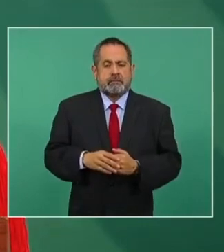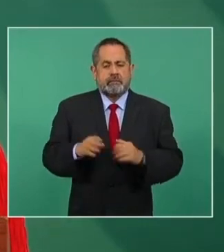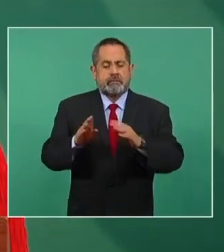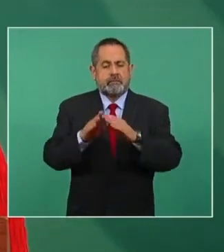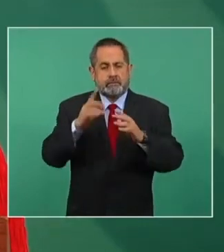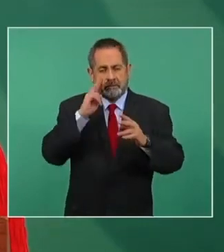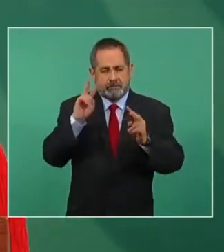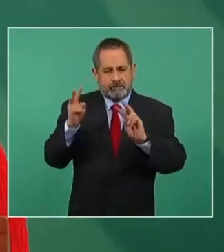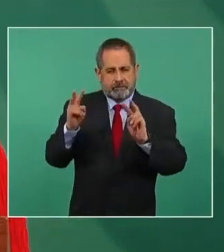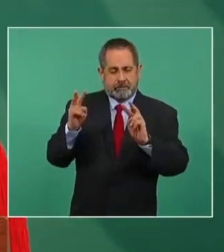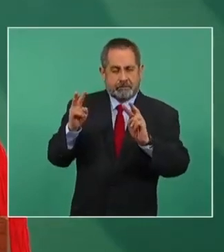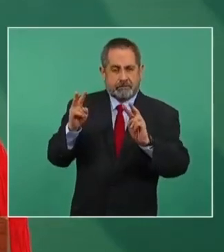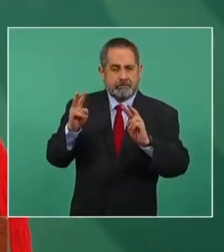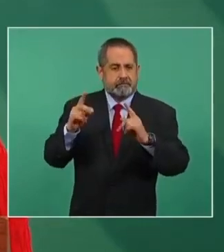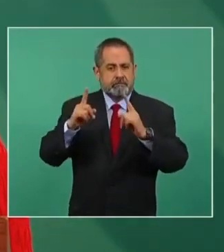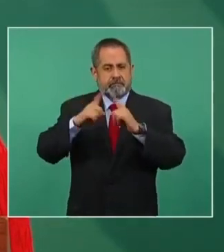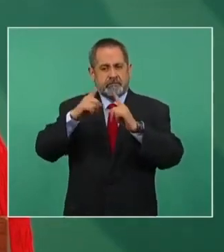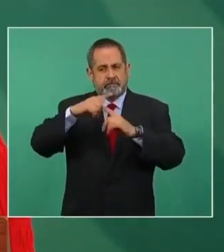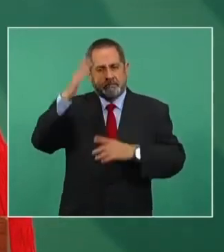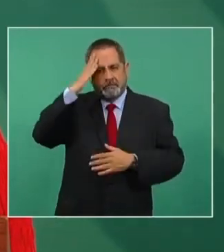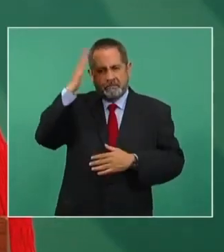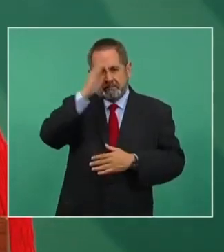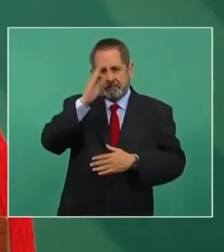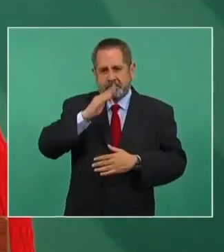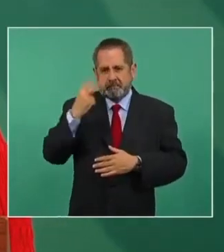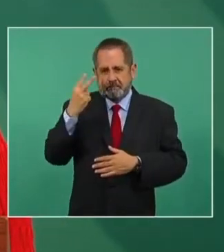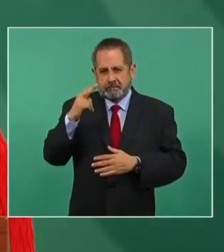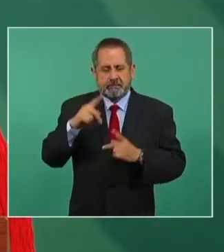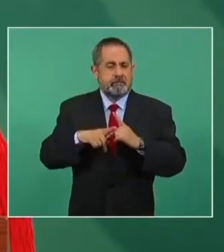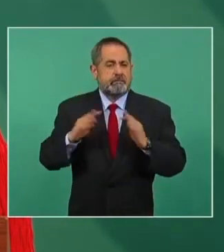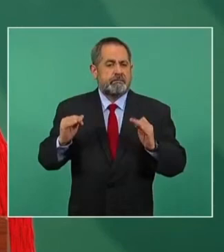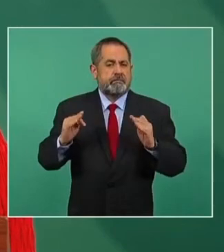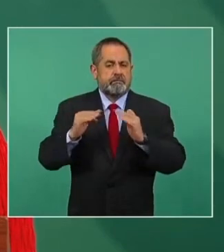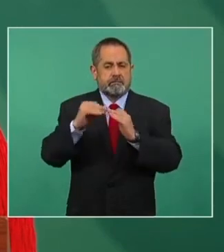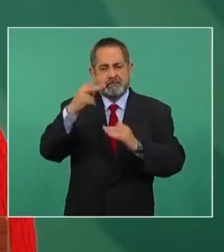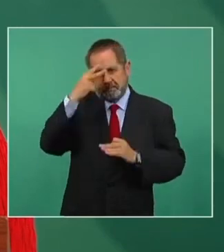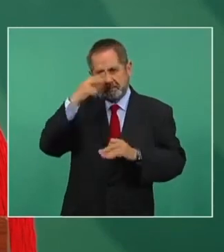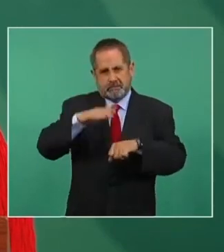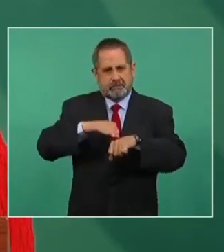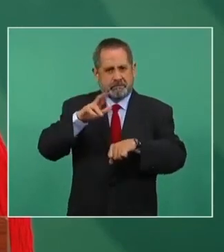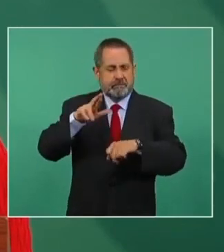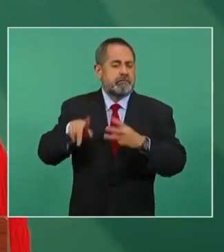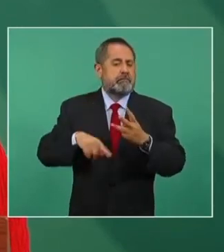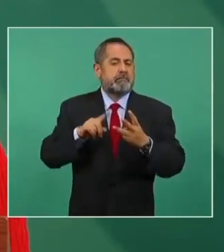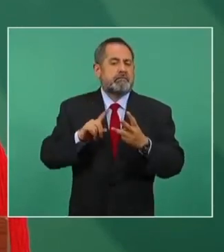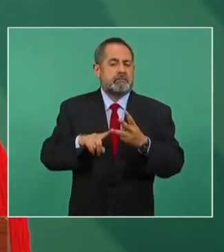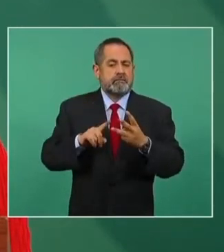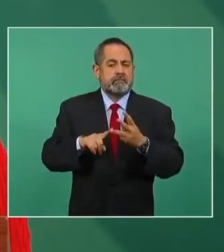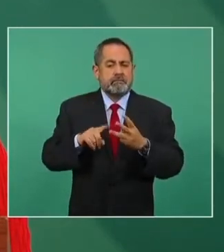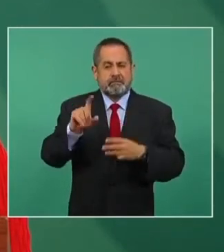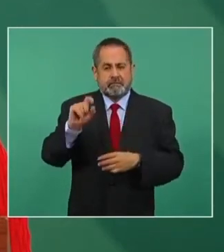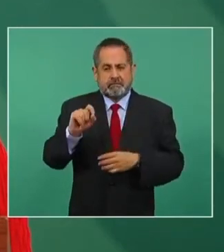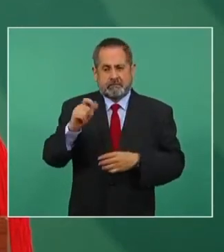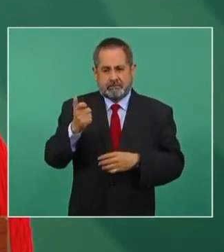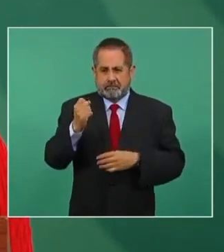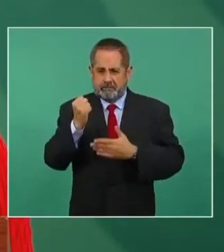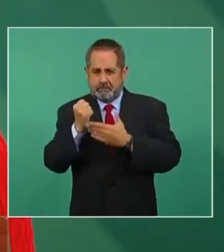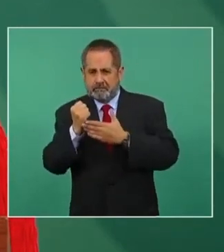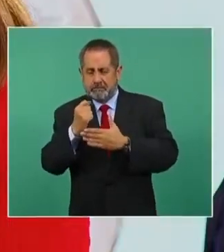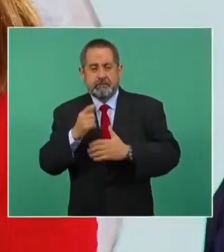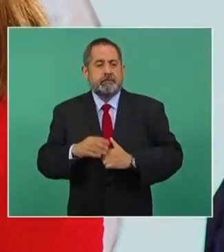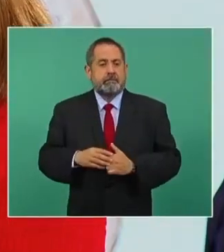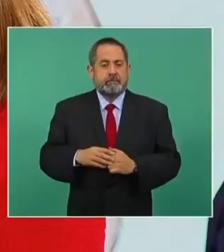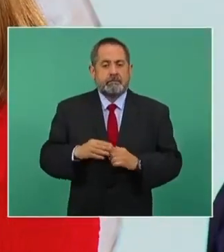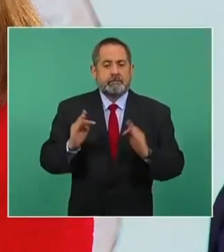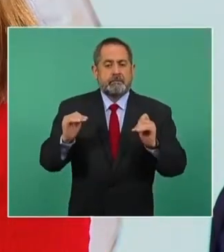un reflejo la Catedral Metropolitana, el Templo Mayor y la denominación de 20 pesos. El